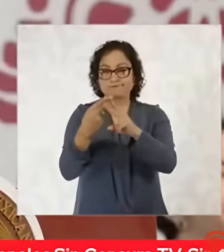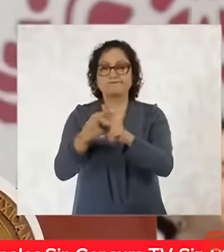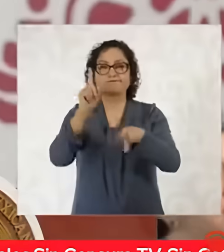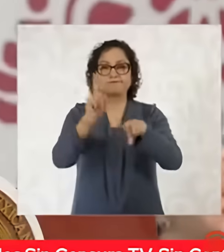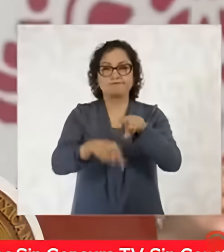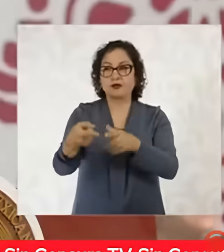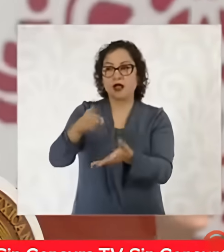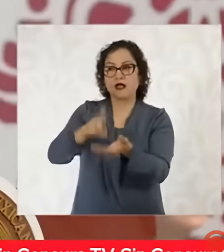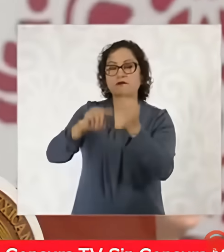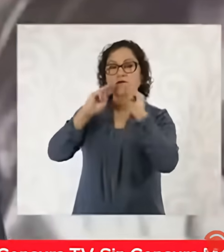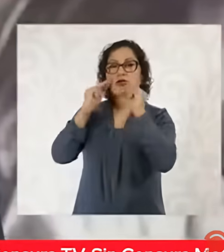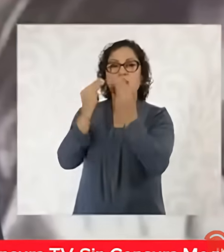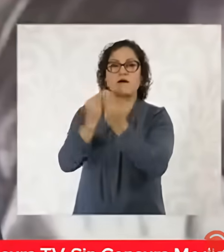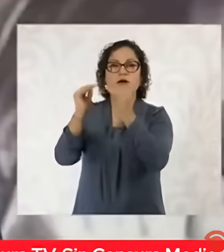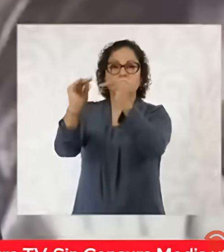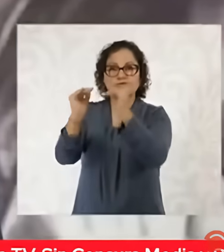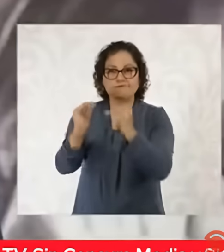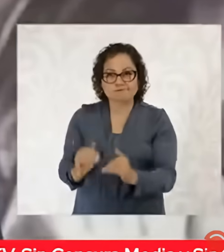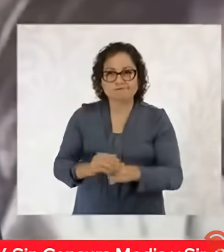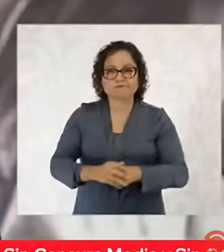organizaciones criminales.